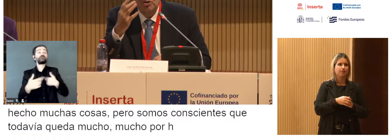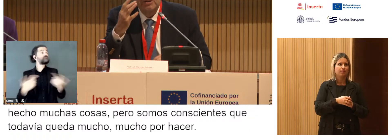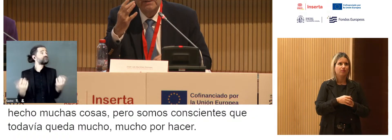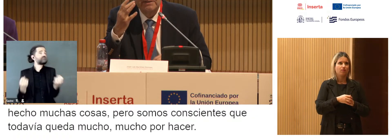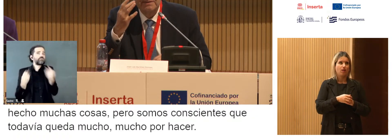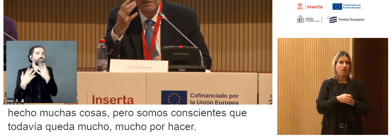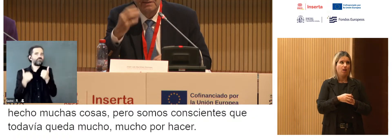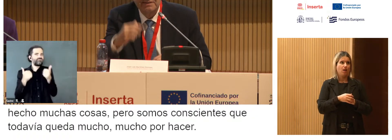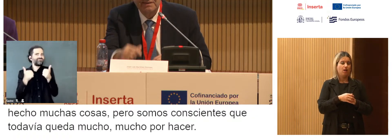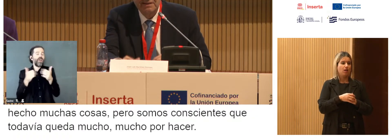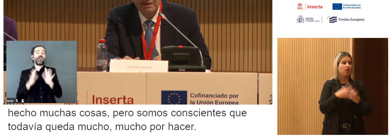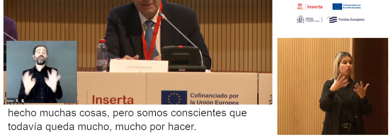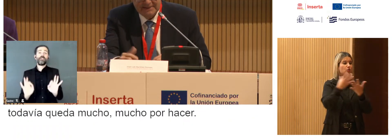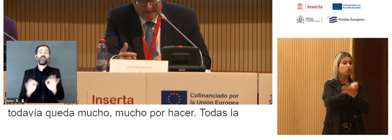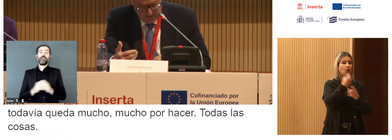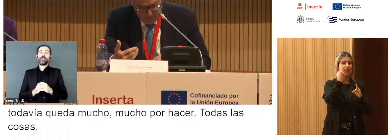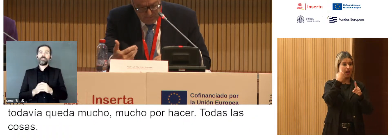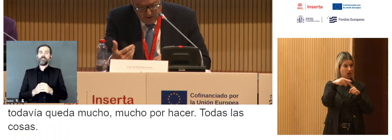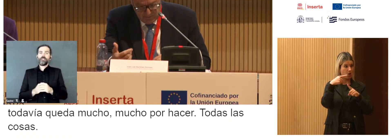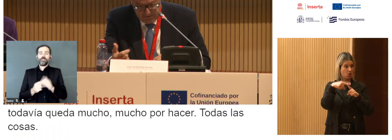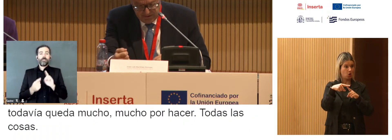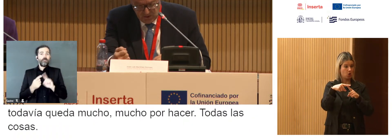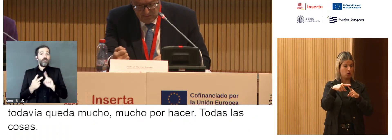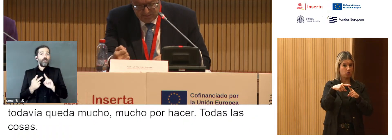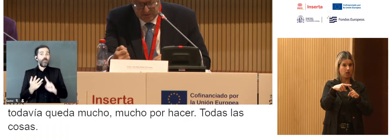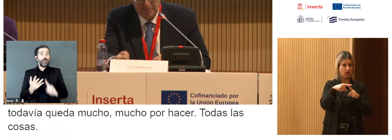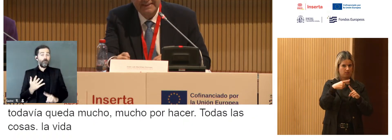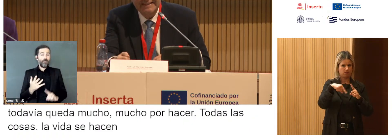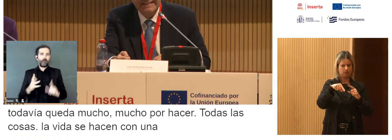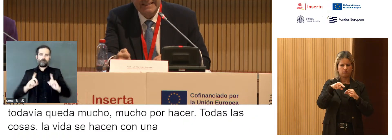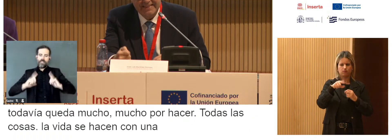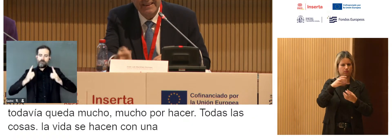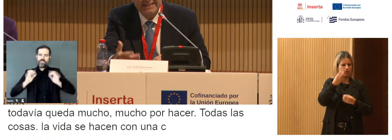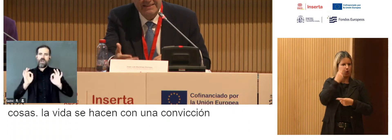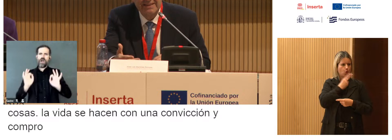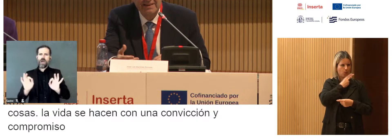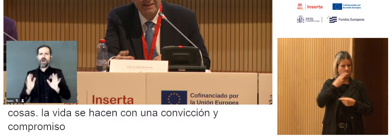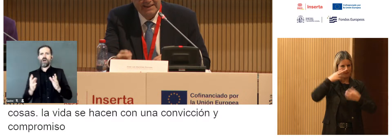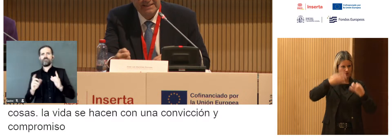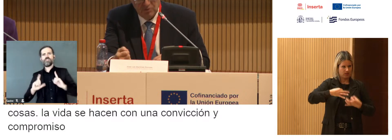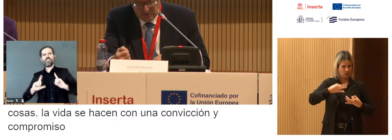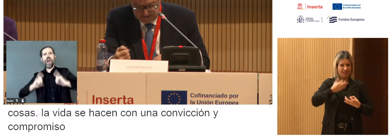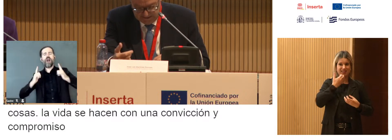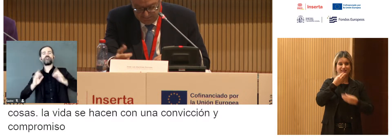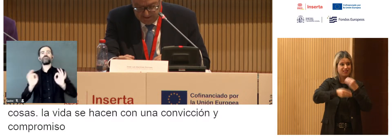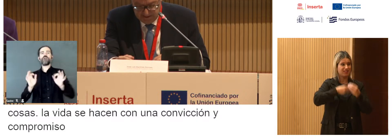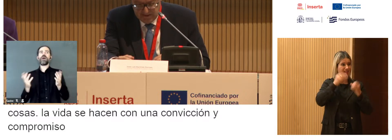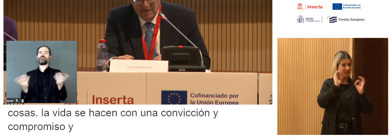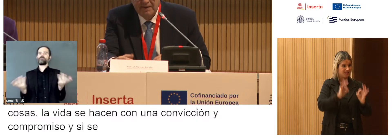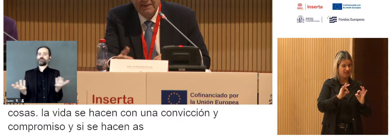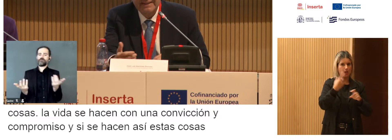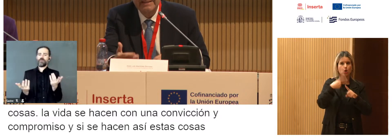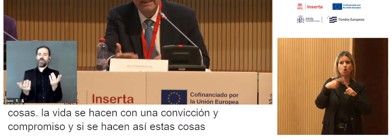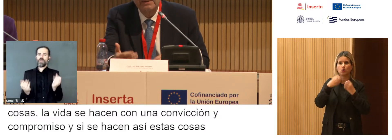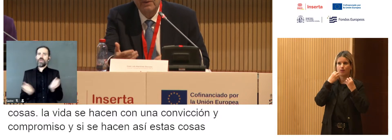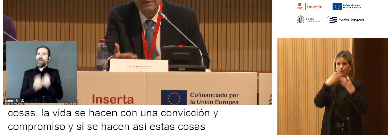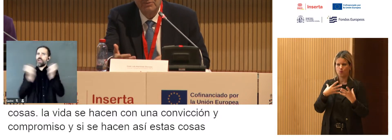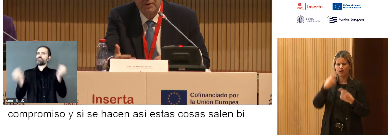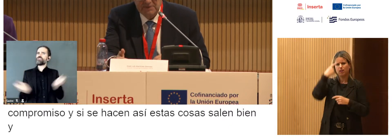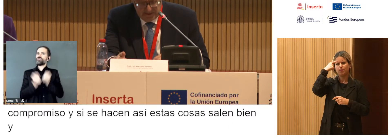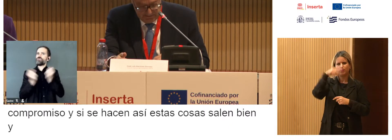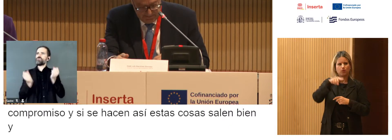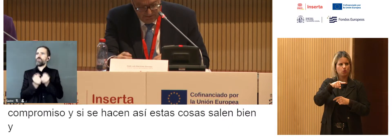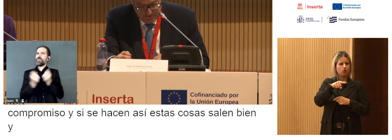Todas las cosas de la vida se hacen con una convicción y compromiso, y si se hacen así, estas cosas salen bien. Y ya sé que es